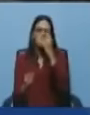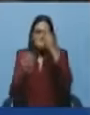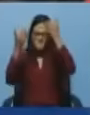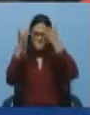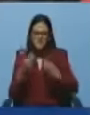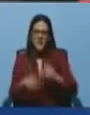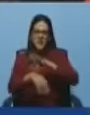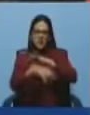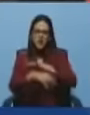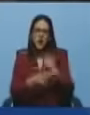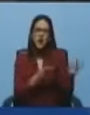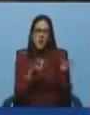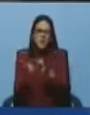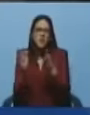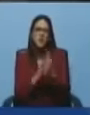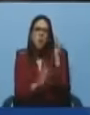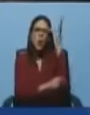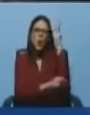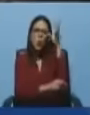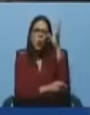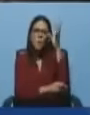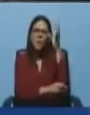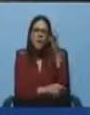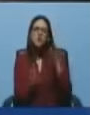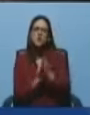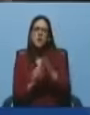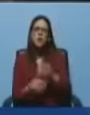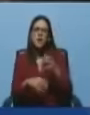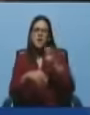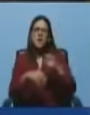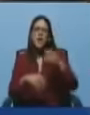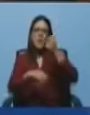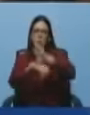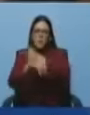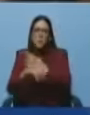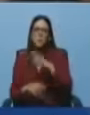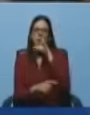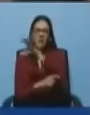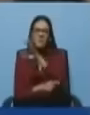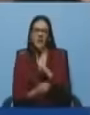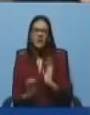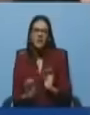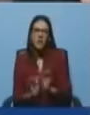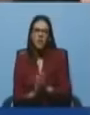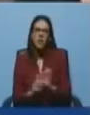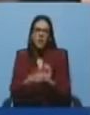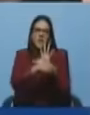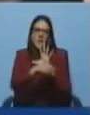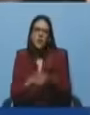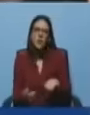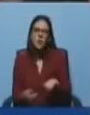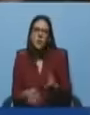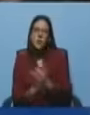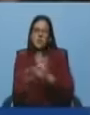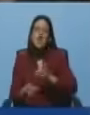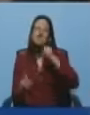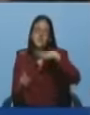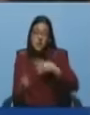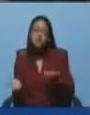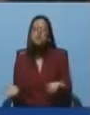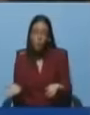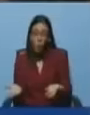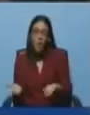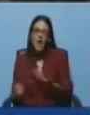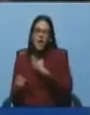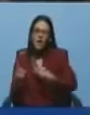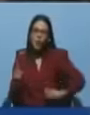personalmente invitado a una cumbre de jefes de Estado de los BRICS. Ya es histórico que